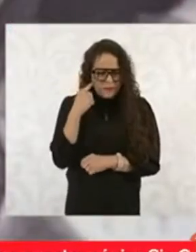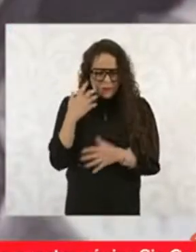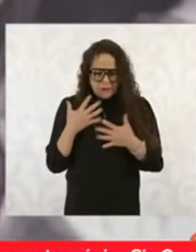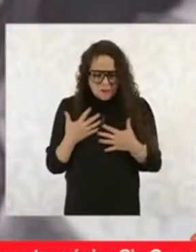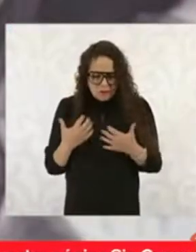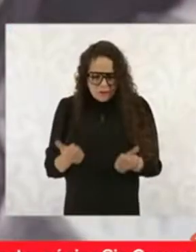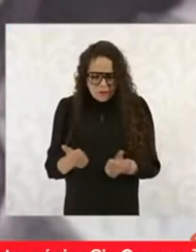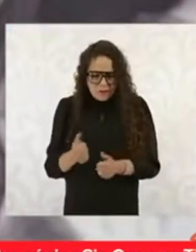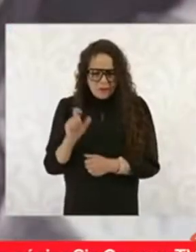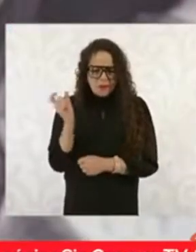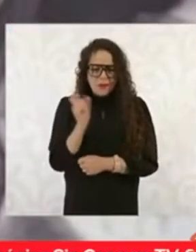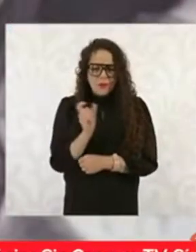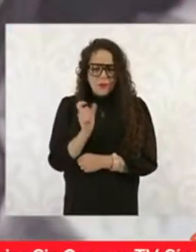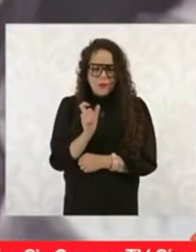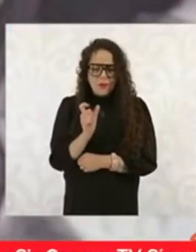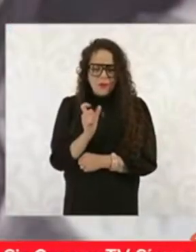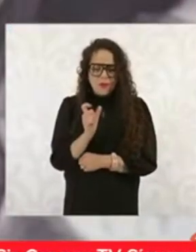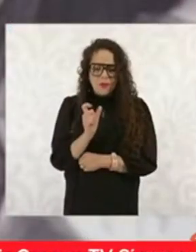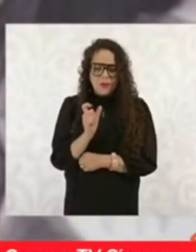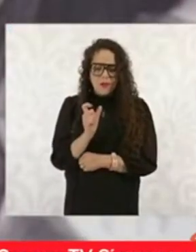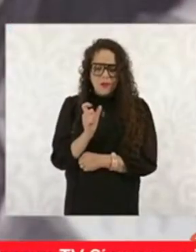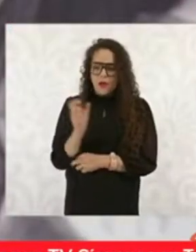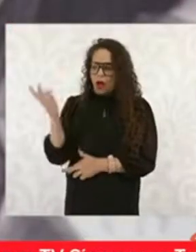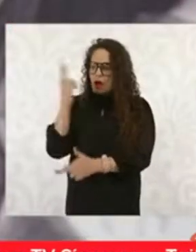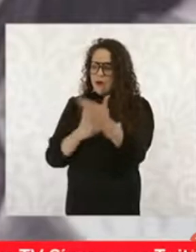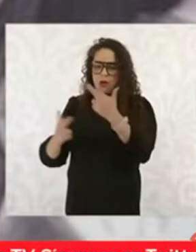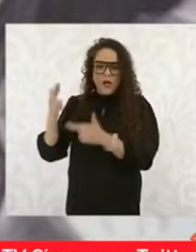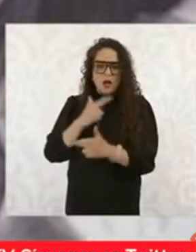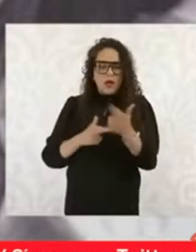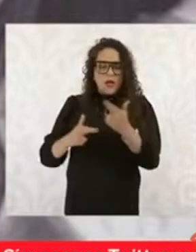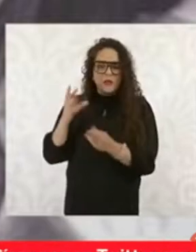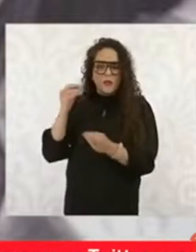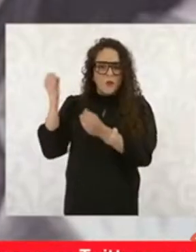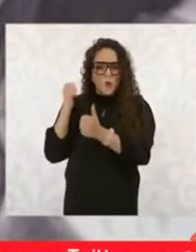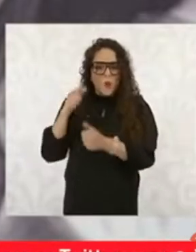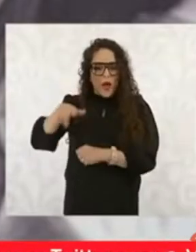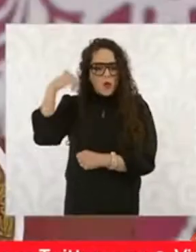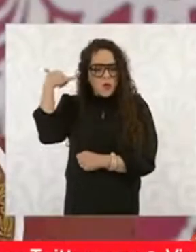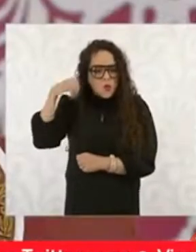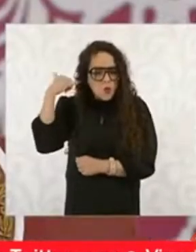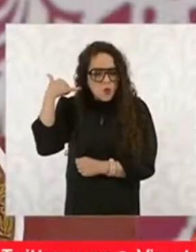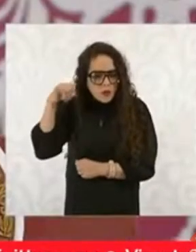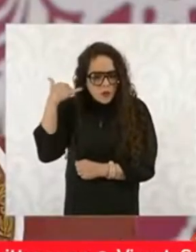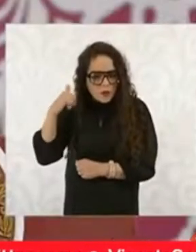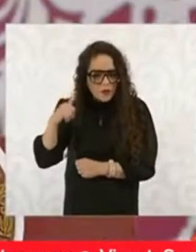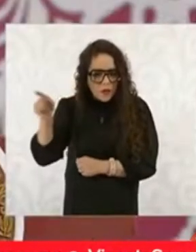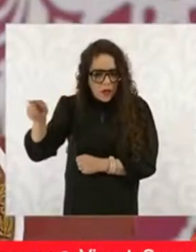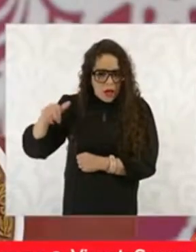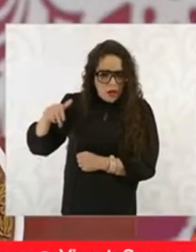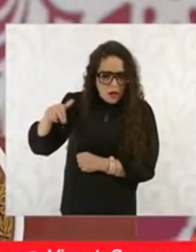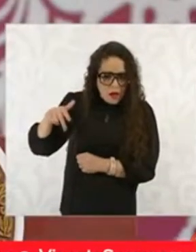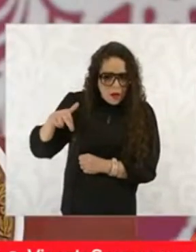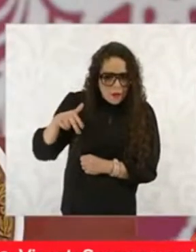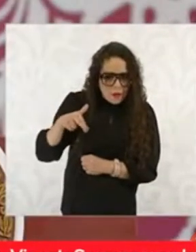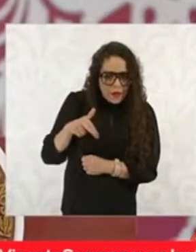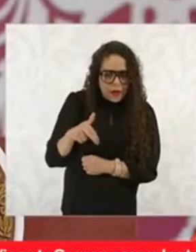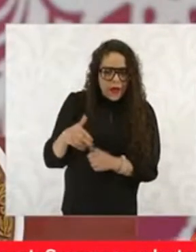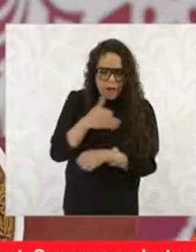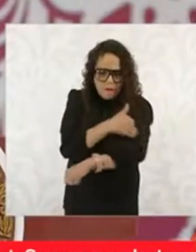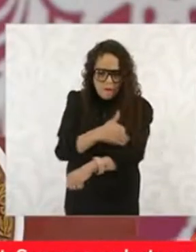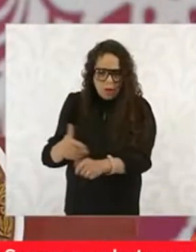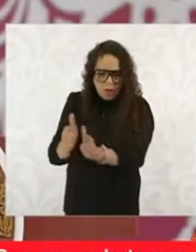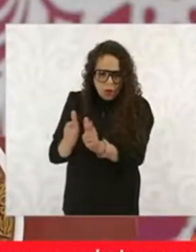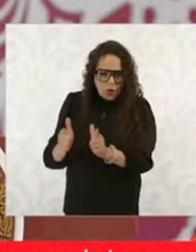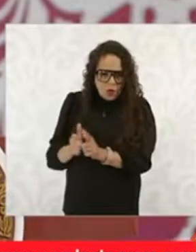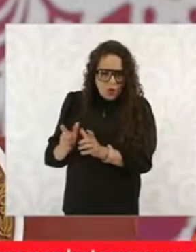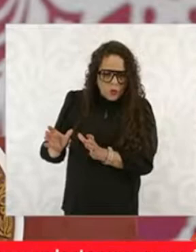de la deportación masiva a Yucatán. Dice: comenzaron a caminar desde Yucatán, venían en grupos de familias,